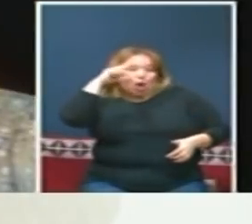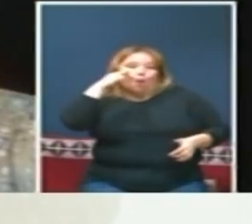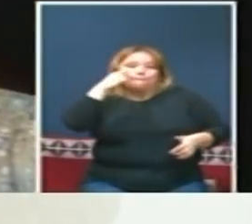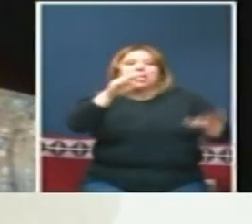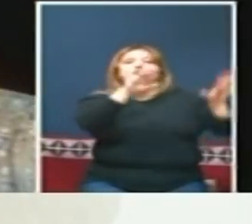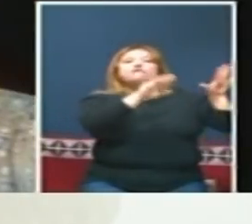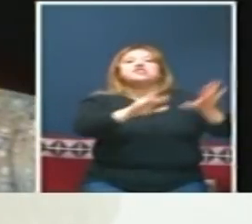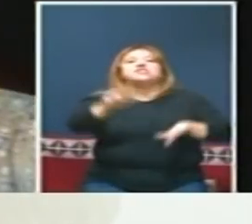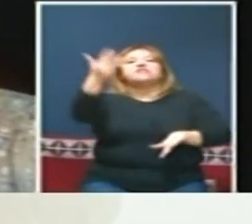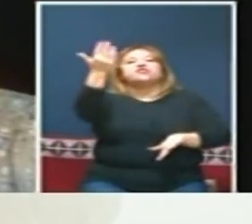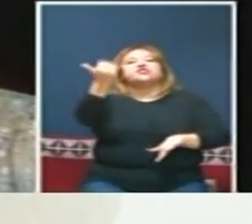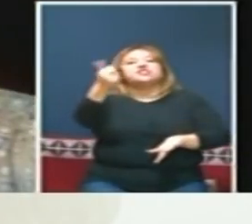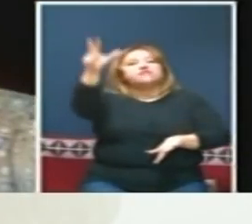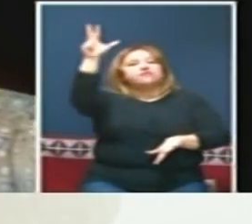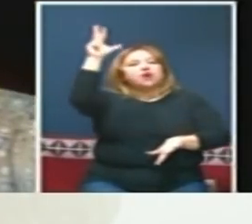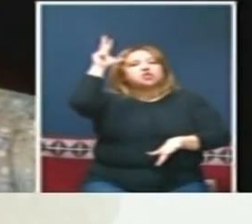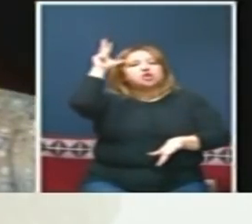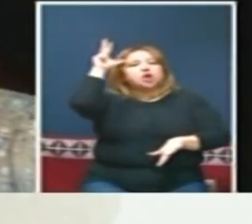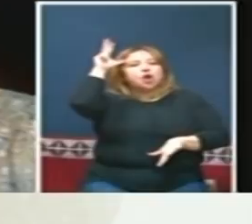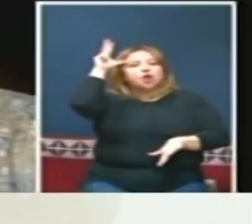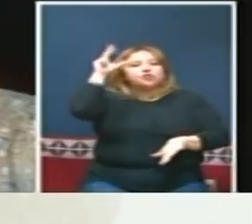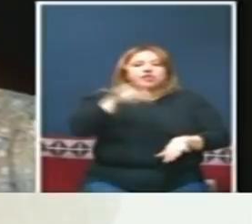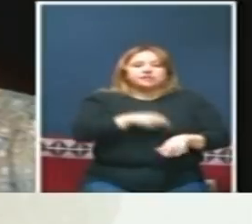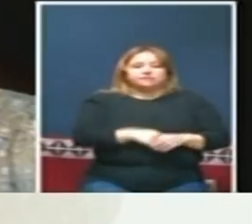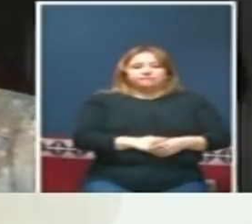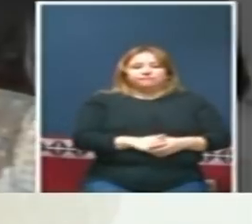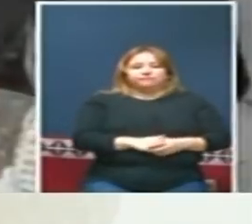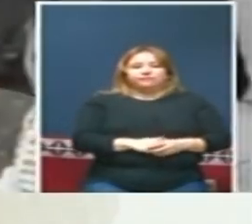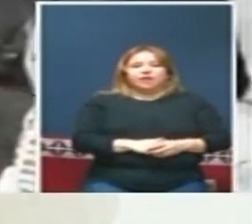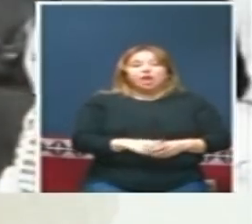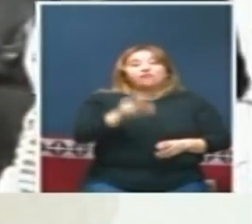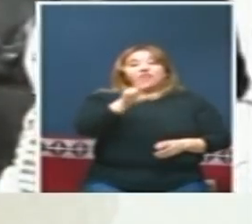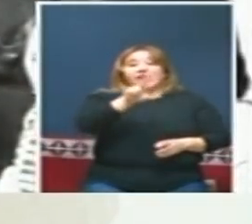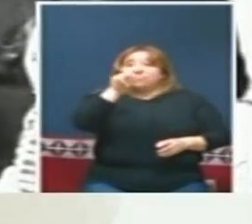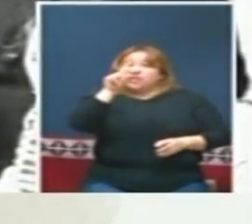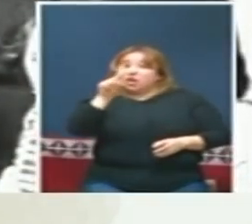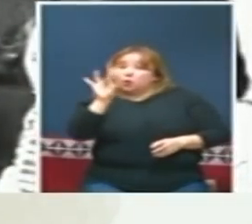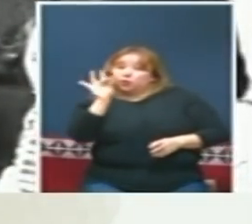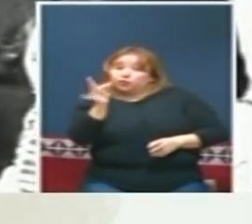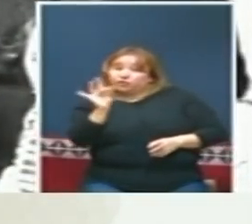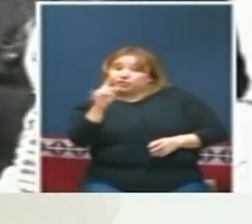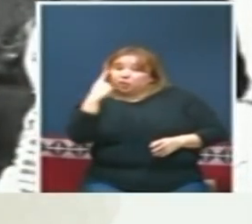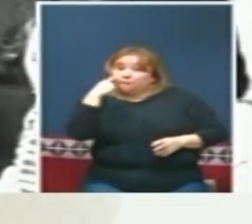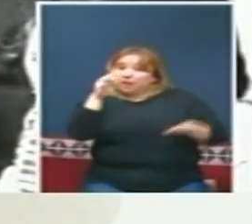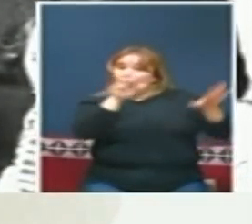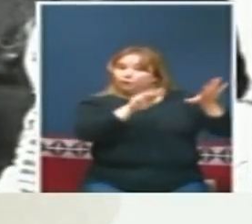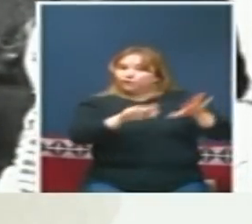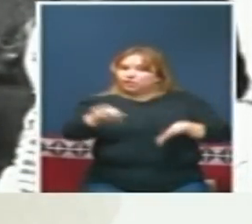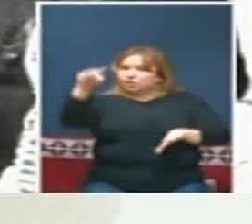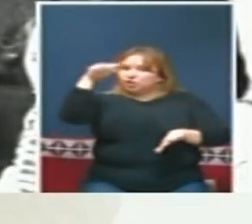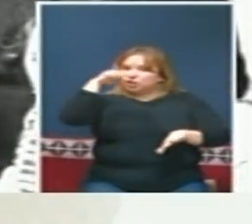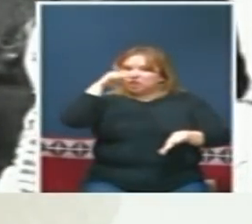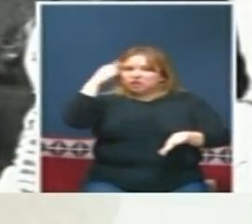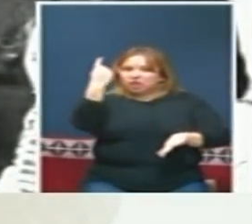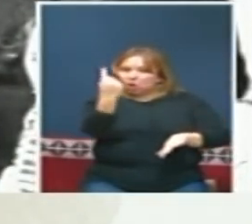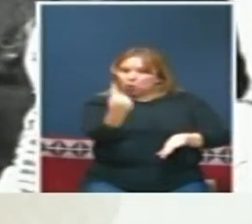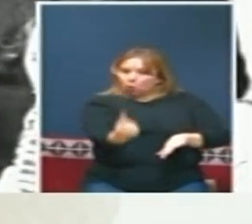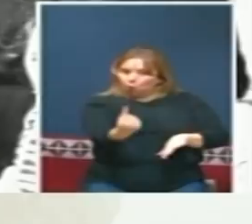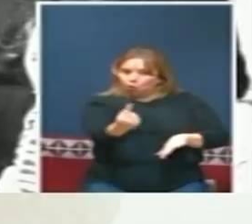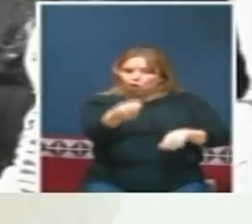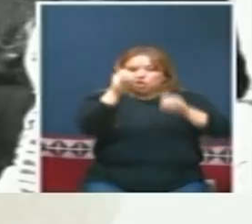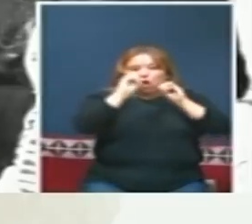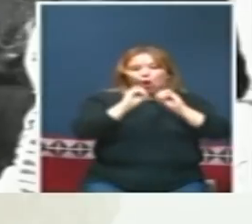de 1968 hizo su profesión simple. El 31 de diciembre de 1971 hizo